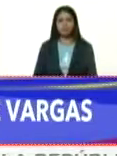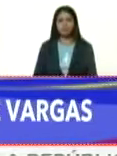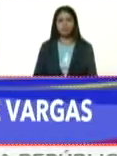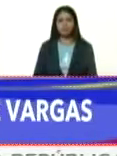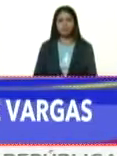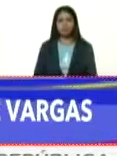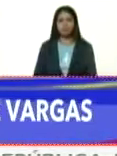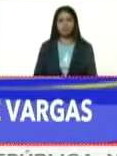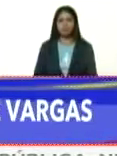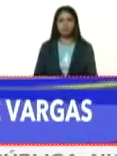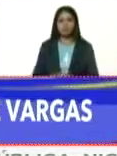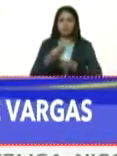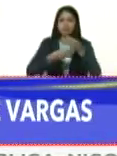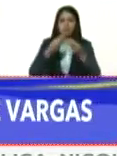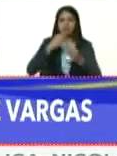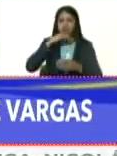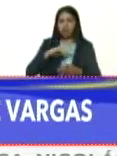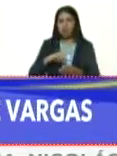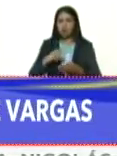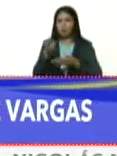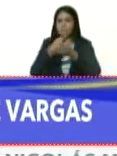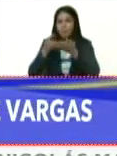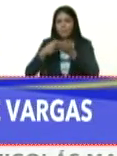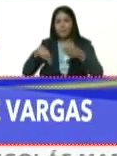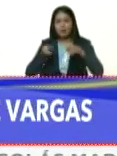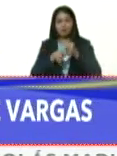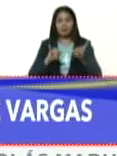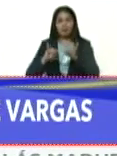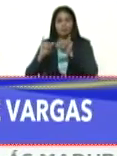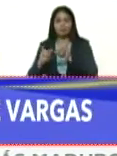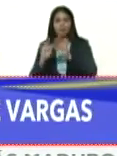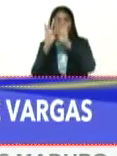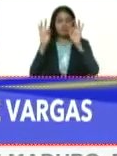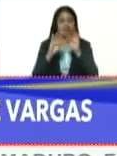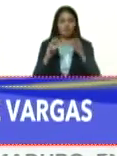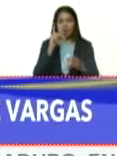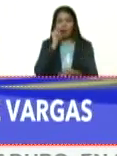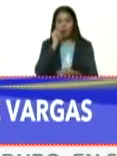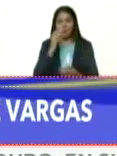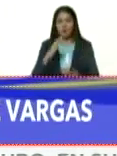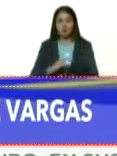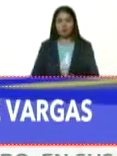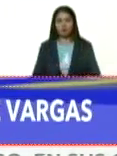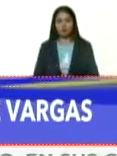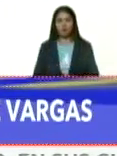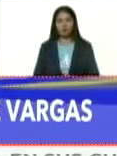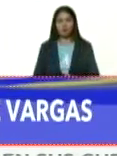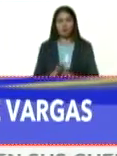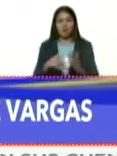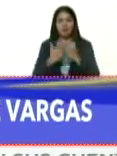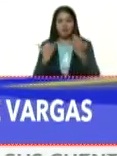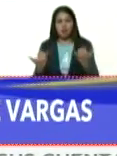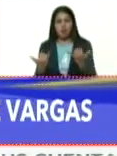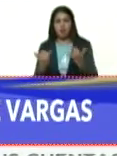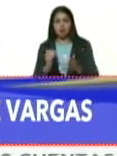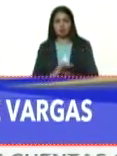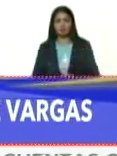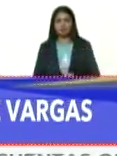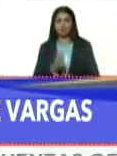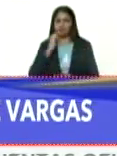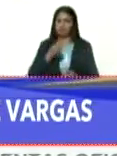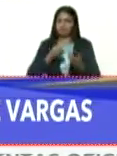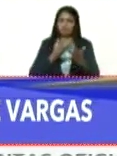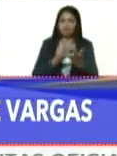Y ese hecho histórico que usted escribía, señor Mayor General Rodríguez Cabello, en su